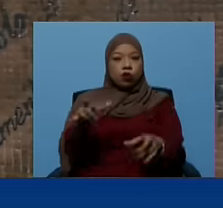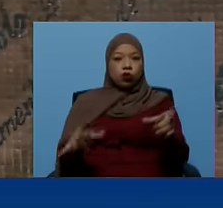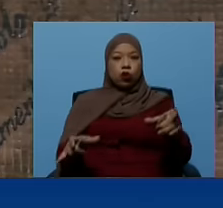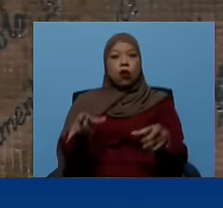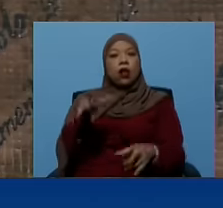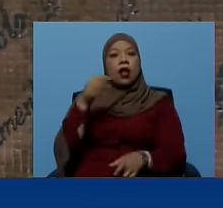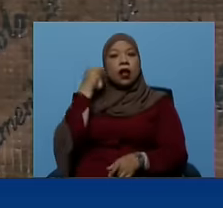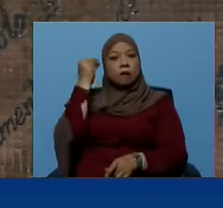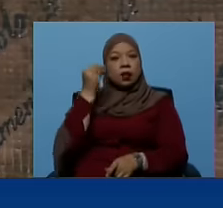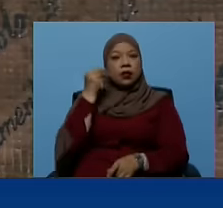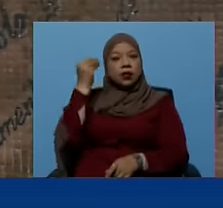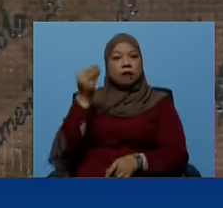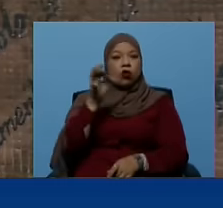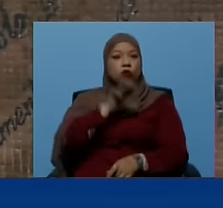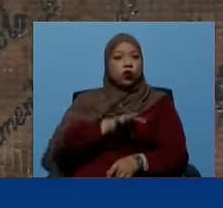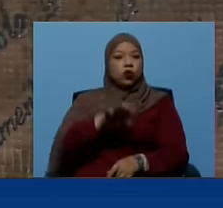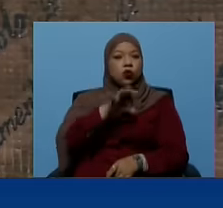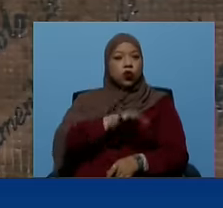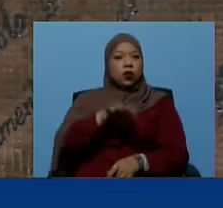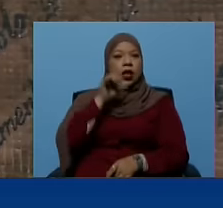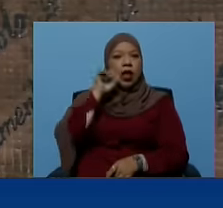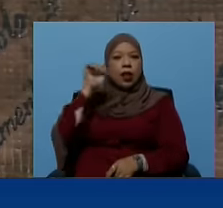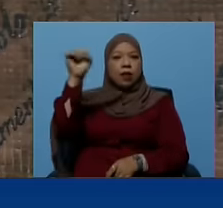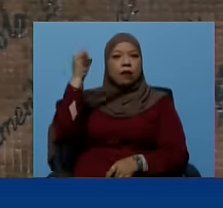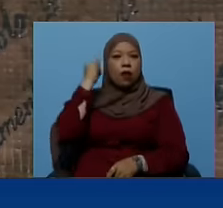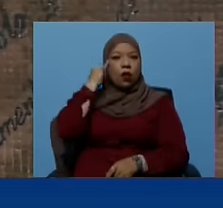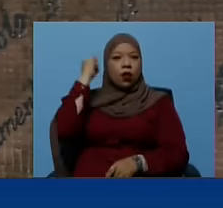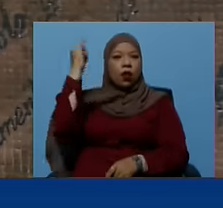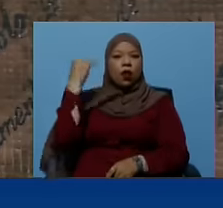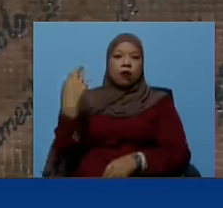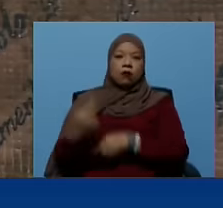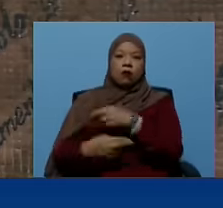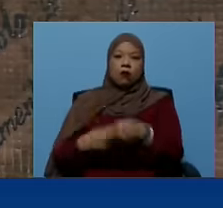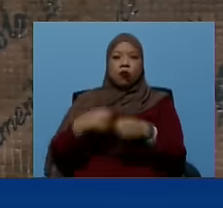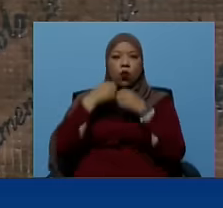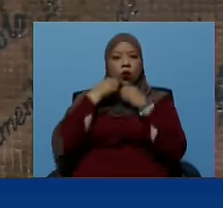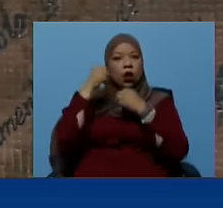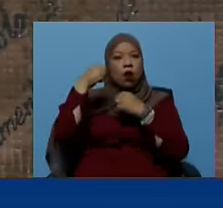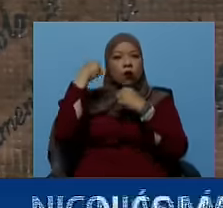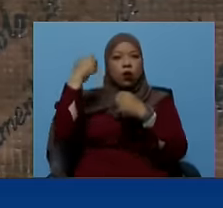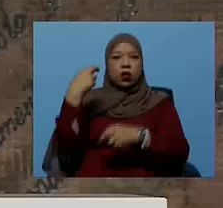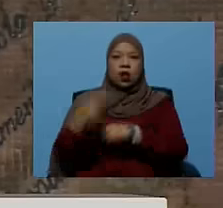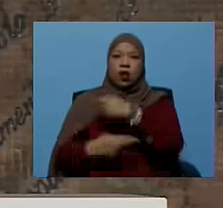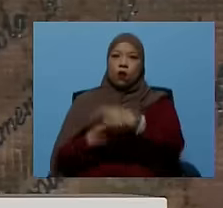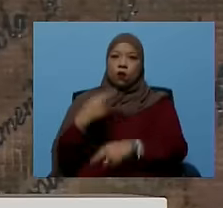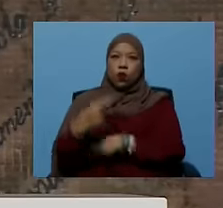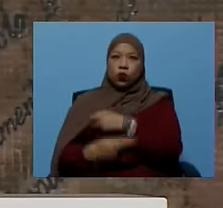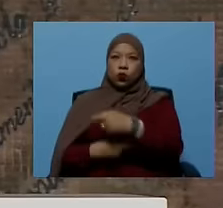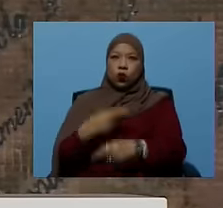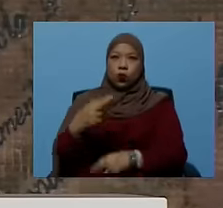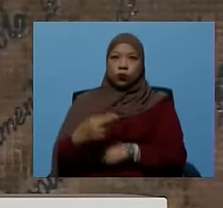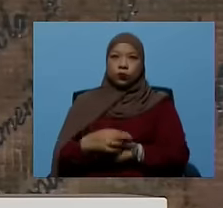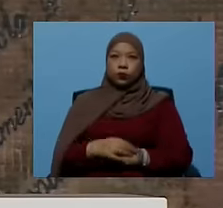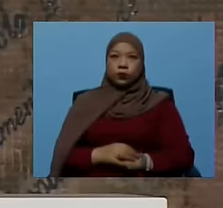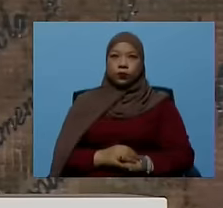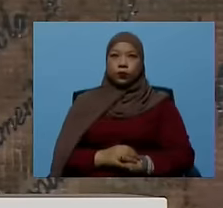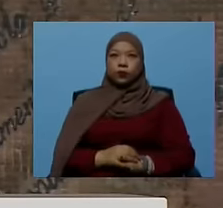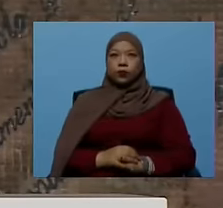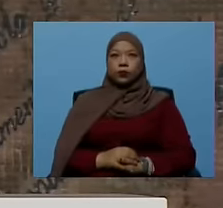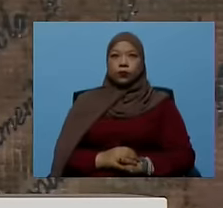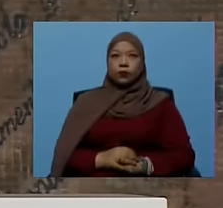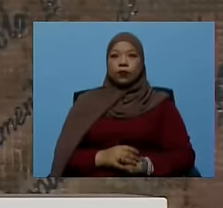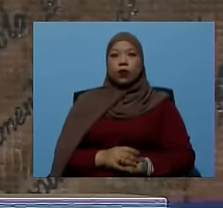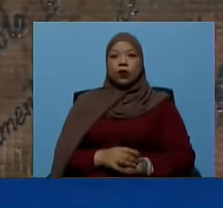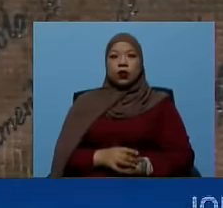hervidero de ideas de Rebeldía de revolución fue un